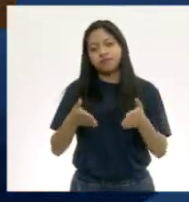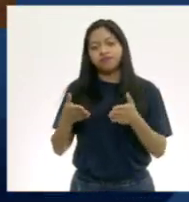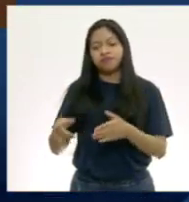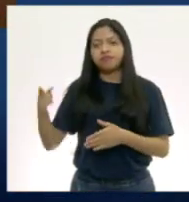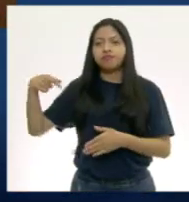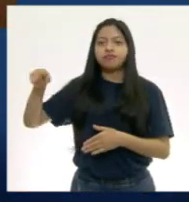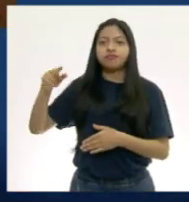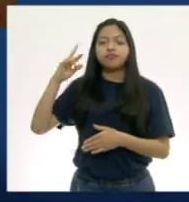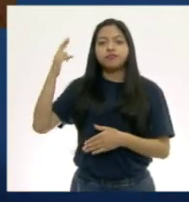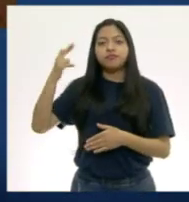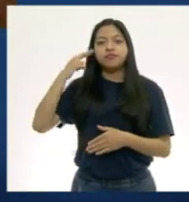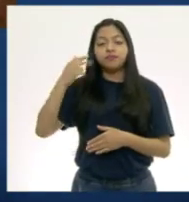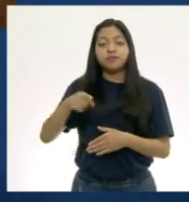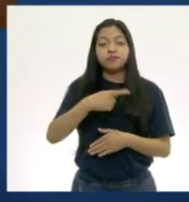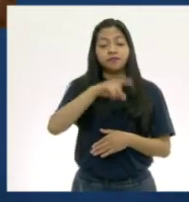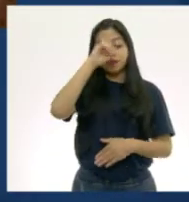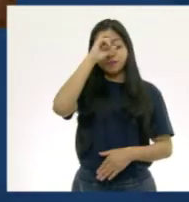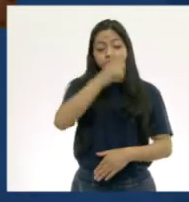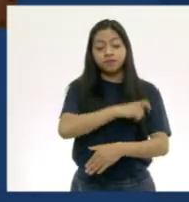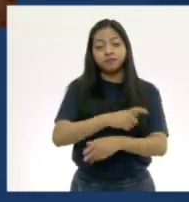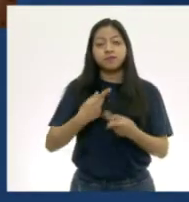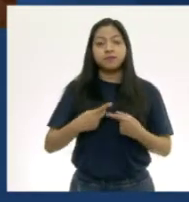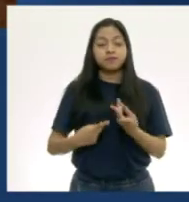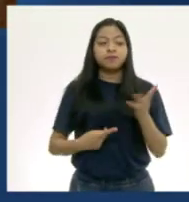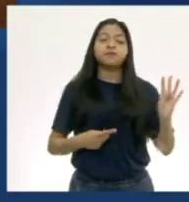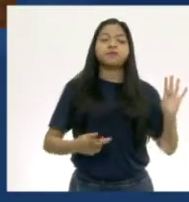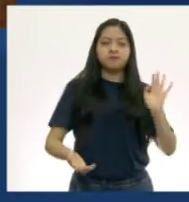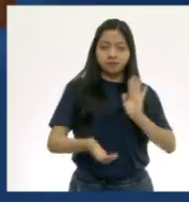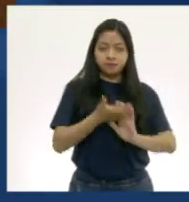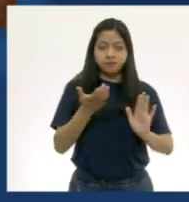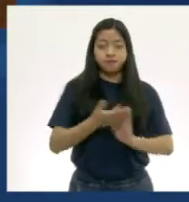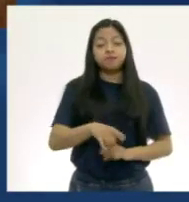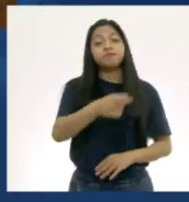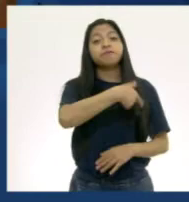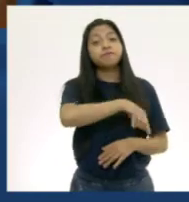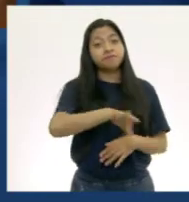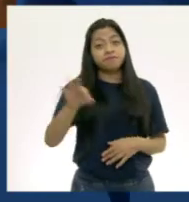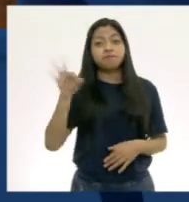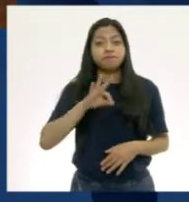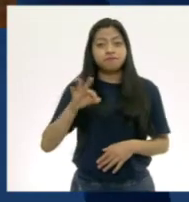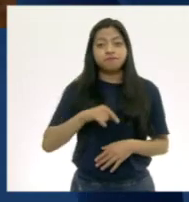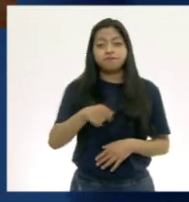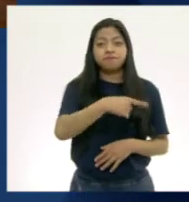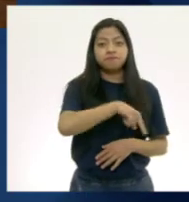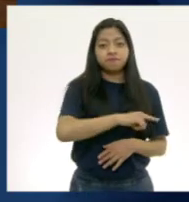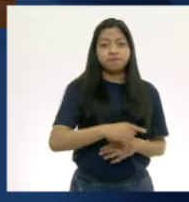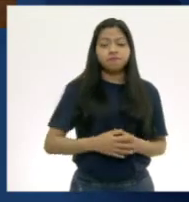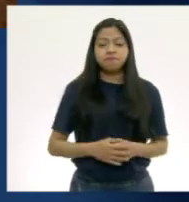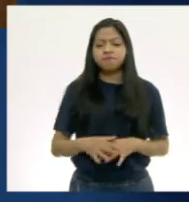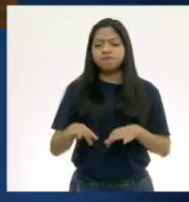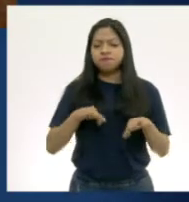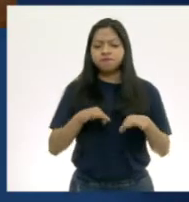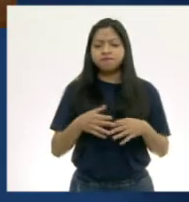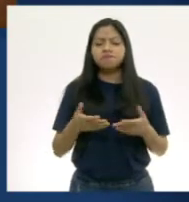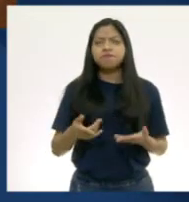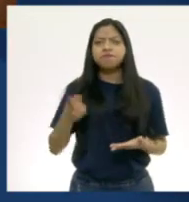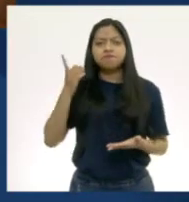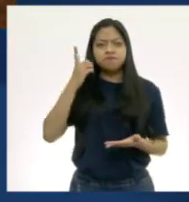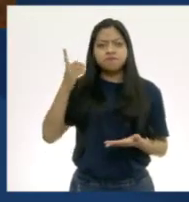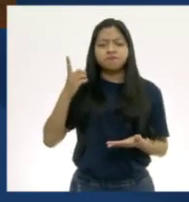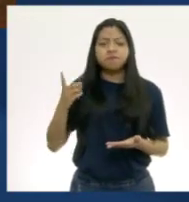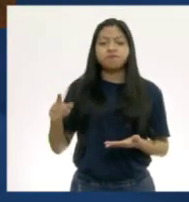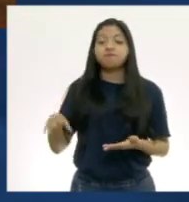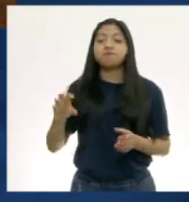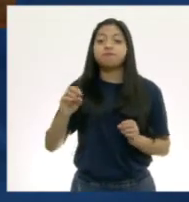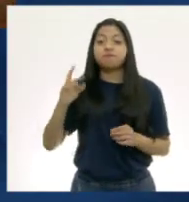Fueron construidas por los propios egipcios, quienes probablemente consideraron su trabajo como un acto de ofrenda a sus